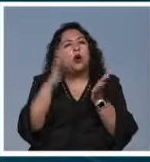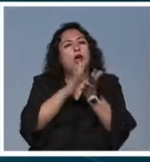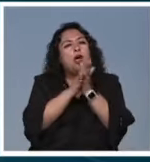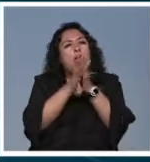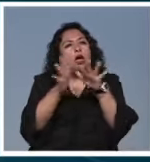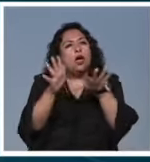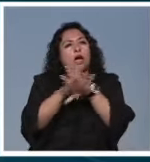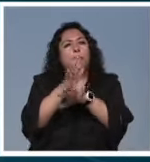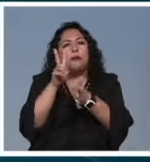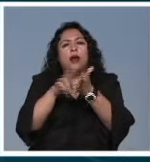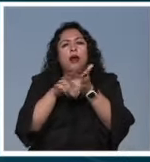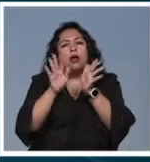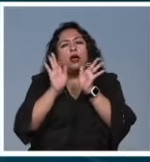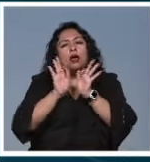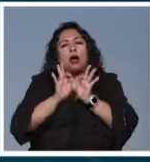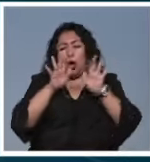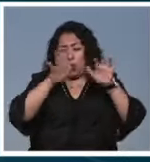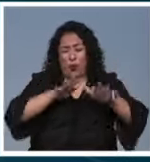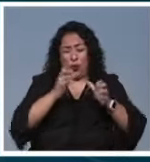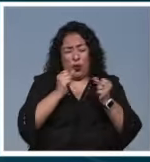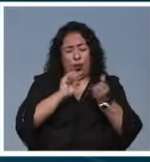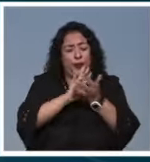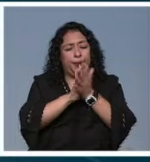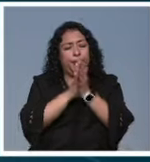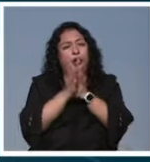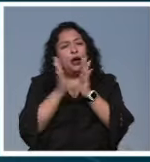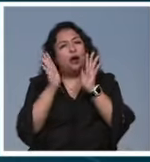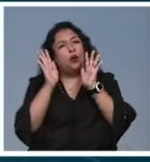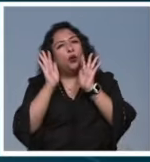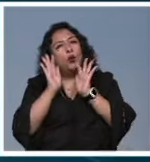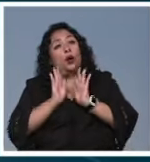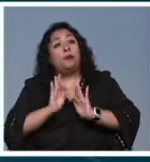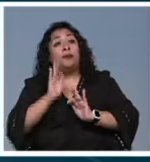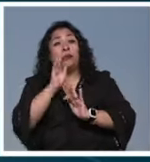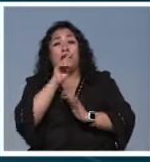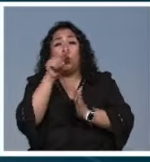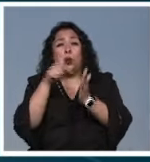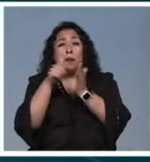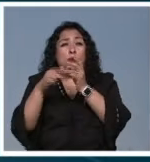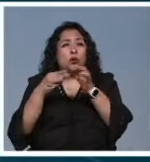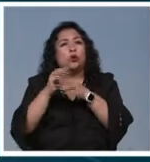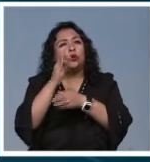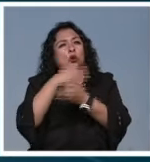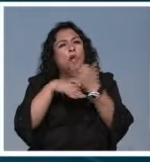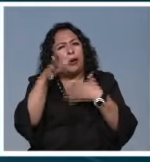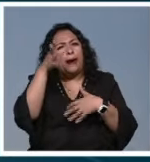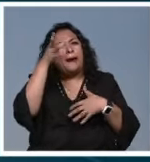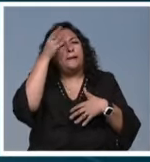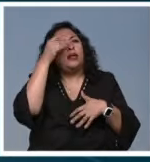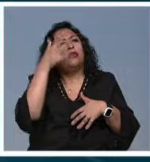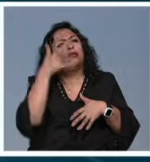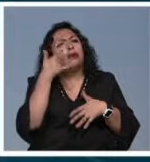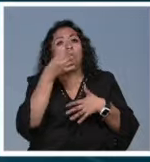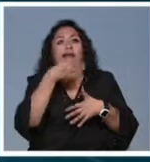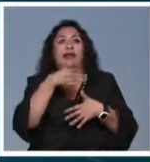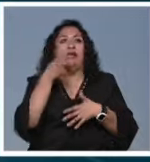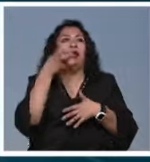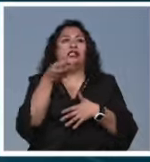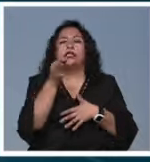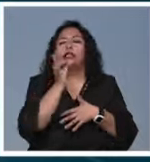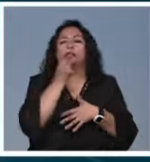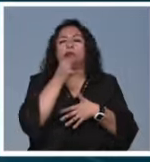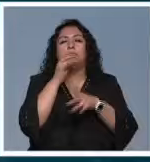y a valorar la calma después de una tormenta. Así que en cada rincón del mundo todos podemos aprender y apreciar y celebrar estos